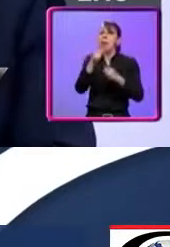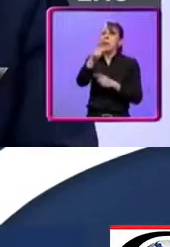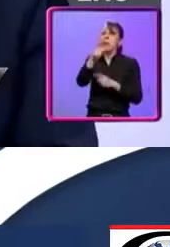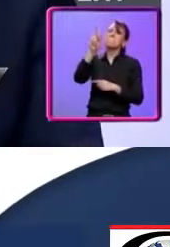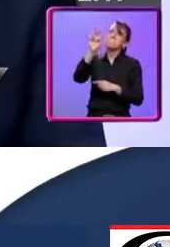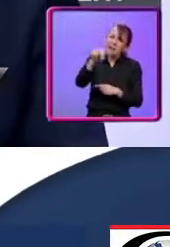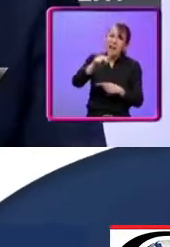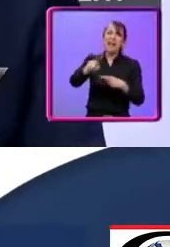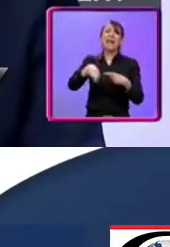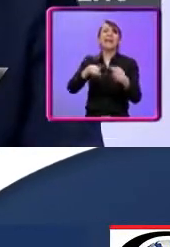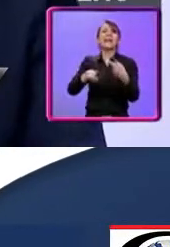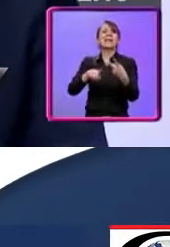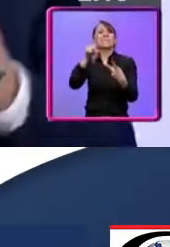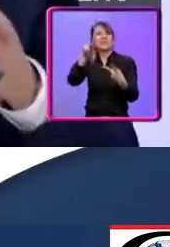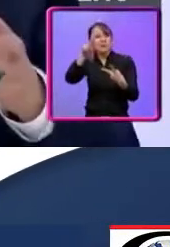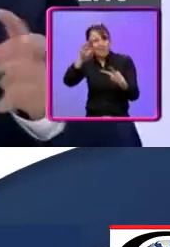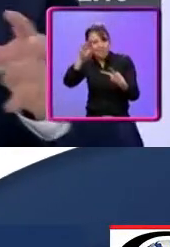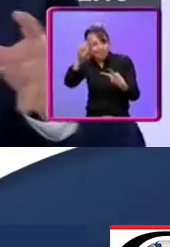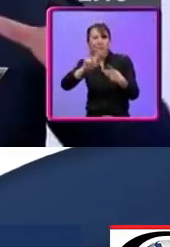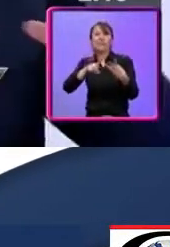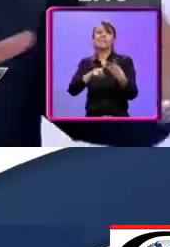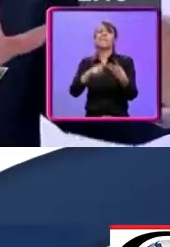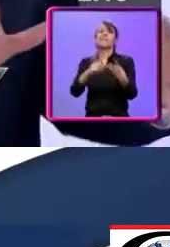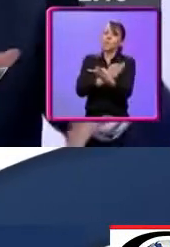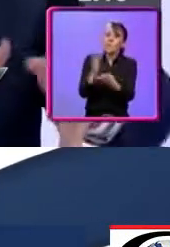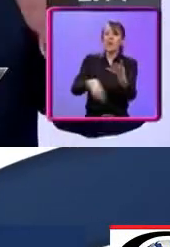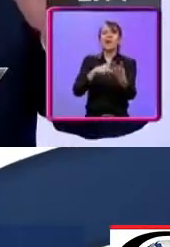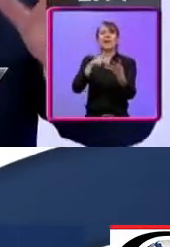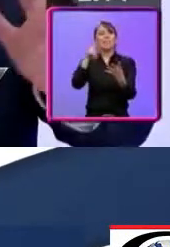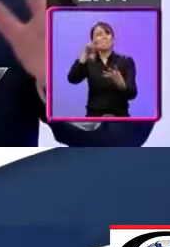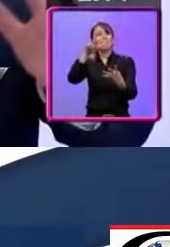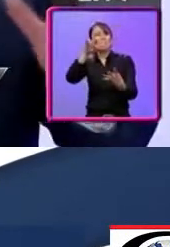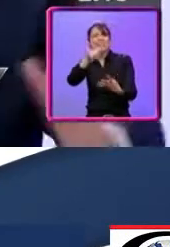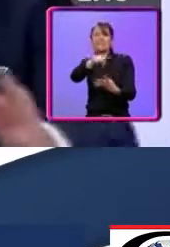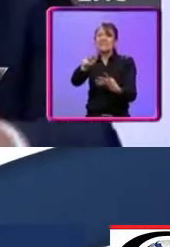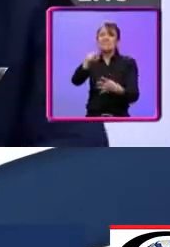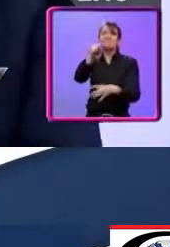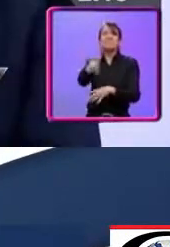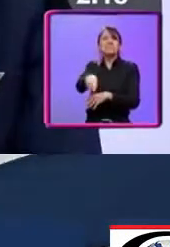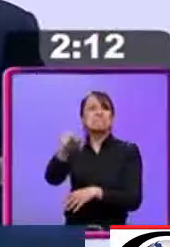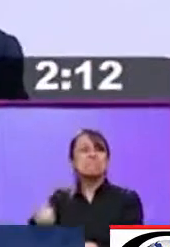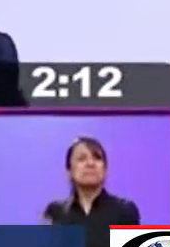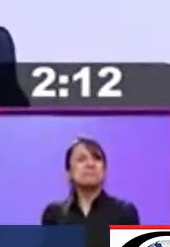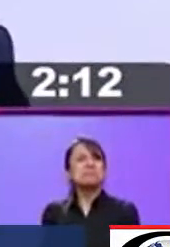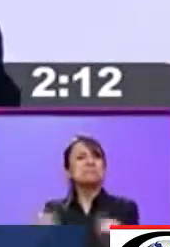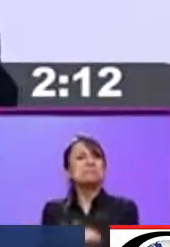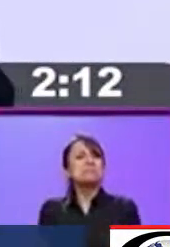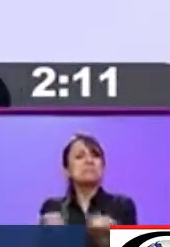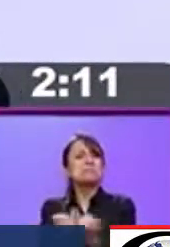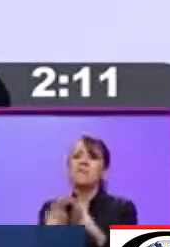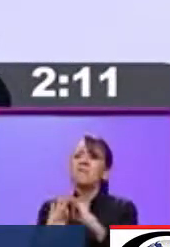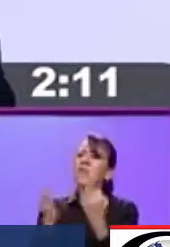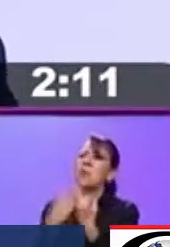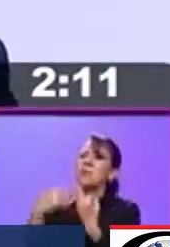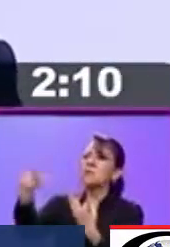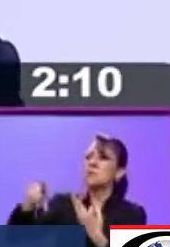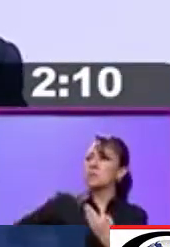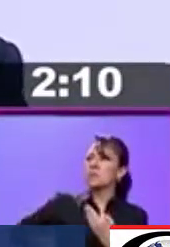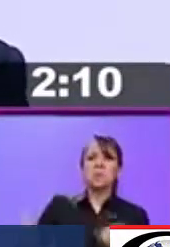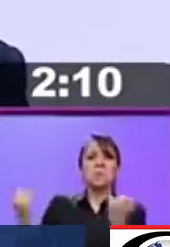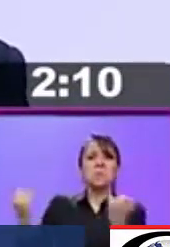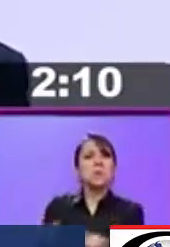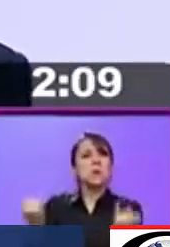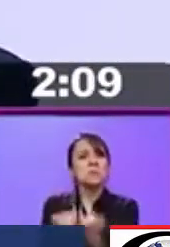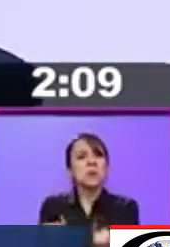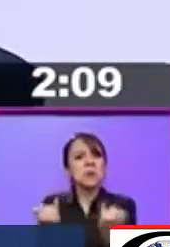Quieren al Estado de México para disputar la presidencia. Andrés Manuel López Obrador quiere el Estado de México para disputar la